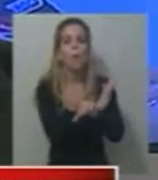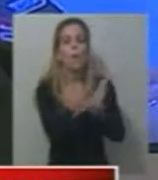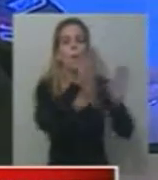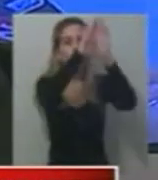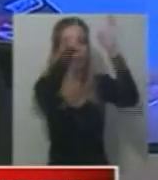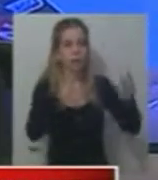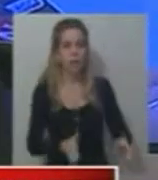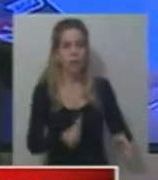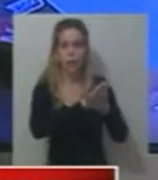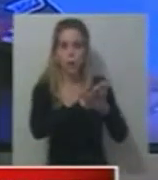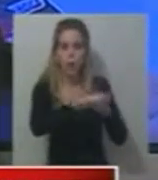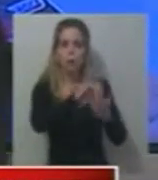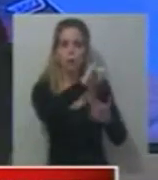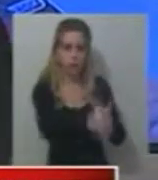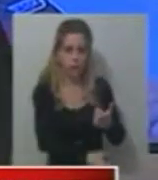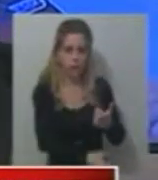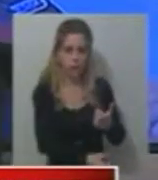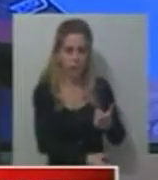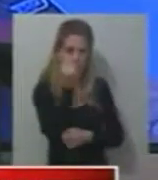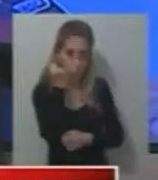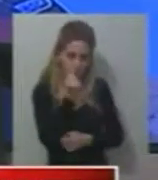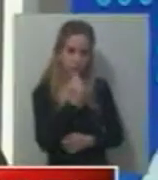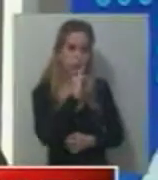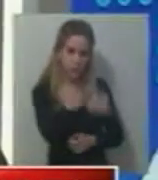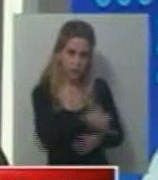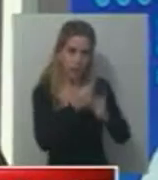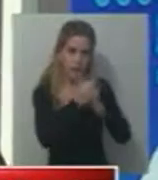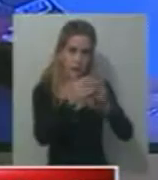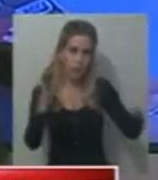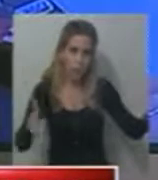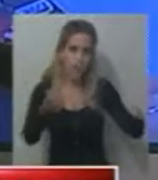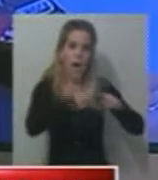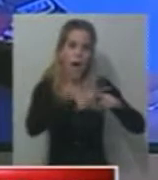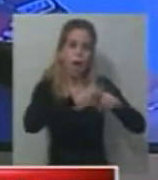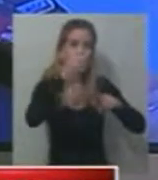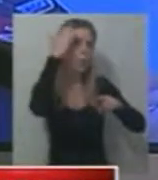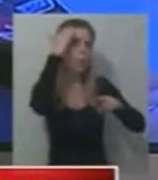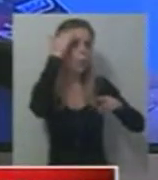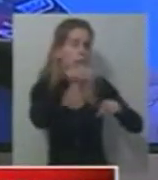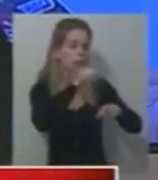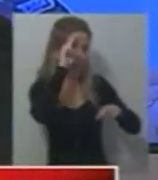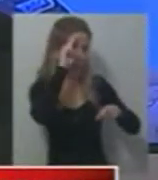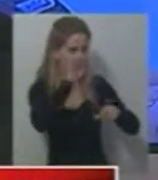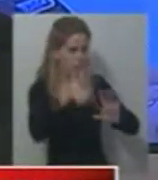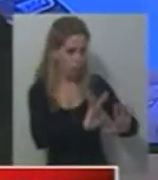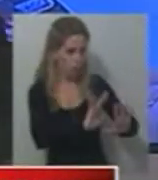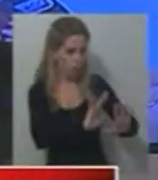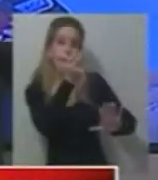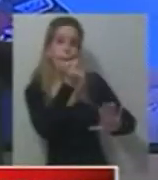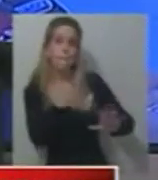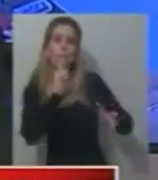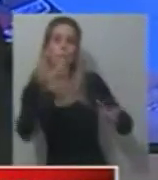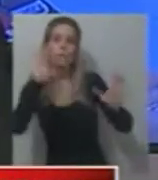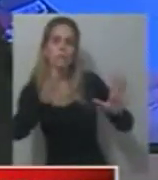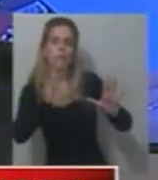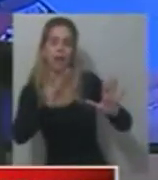Vos sabés que yo jamás le sacaría mérito a inaugurar un cine, un acto cultural excelente. Pero lo estoy leyendo políticamente. ¿Pero qué es político?